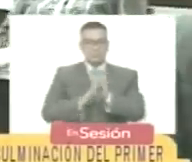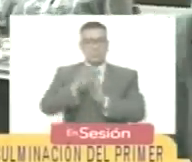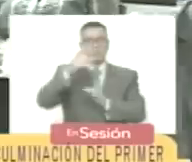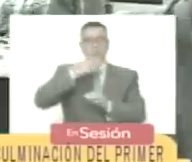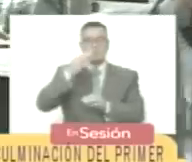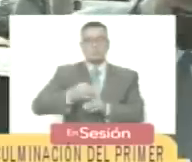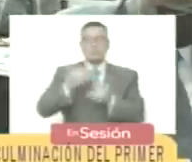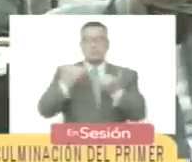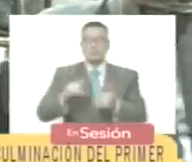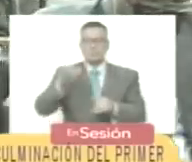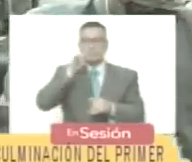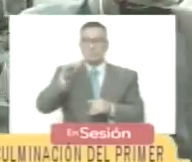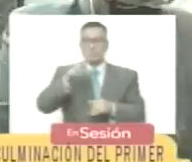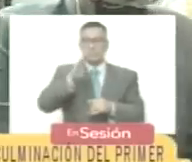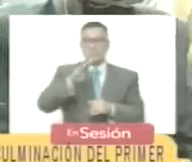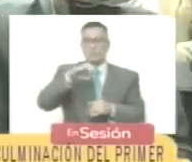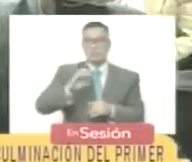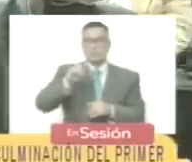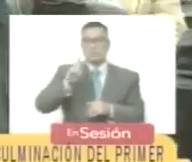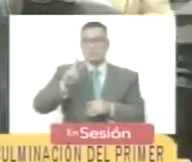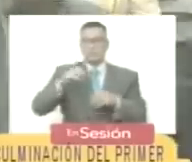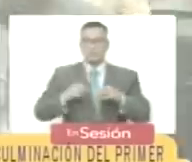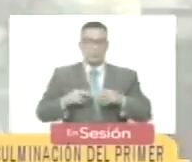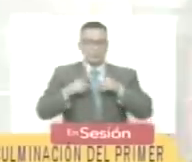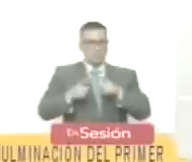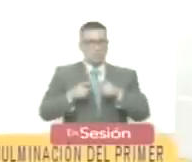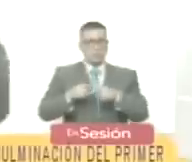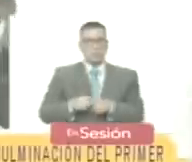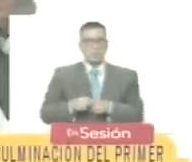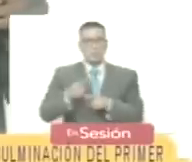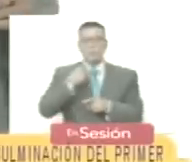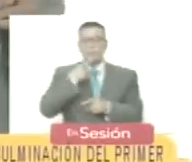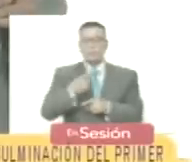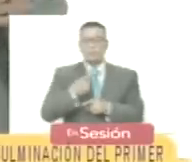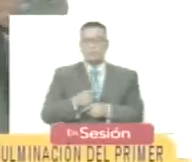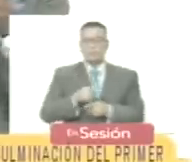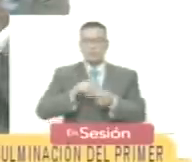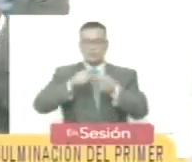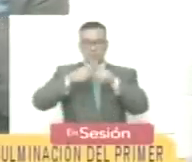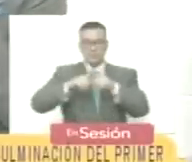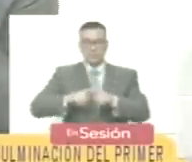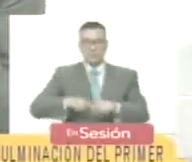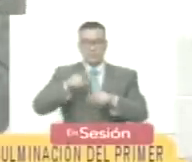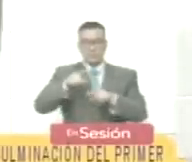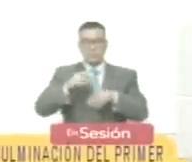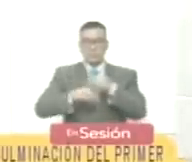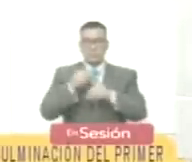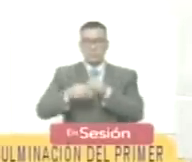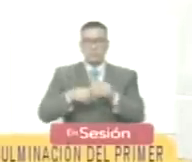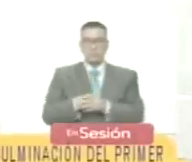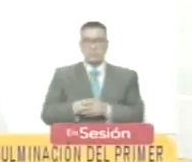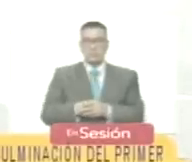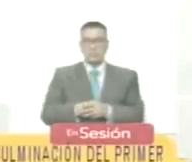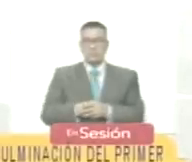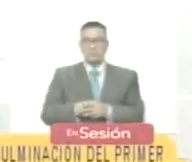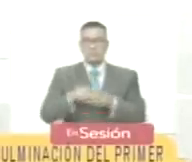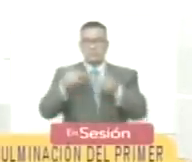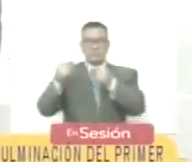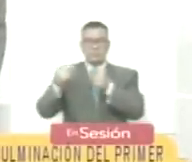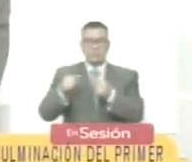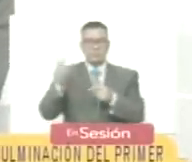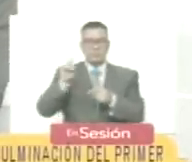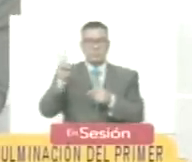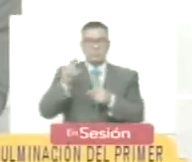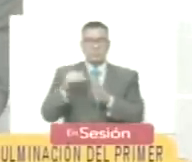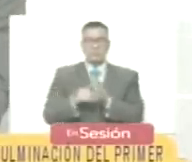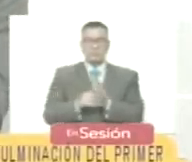ha anunciado el Banco Central y oportunamente dirá las cifras establecidas, que la economía